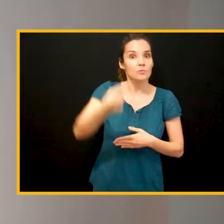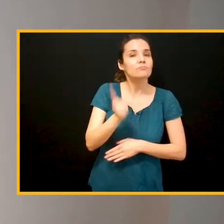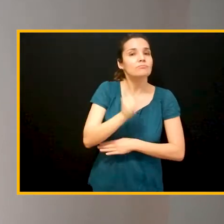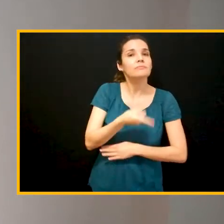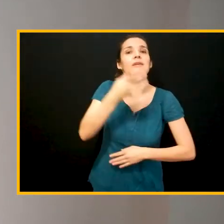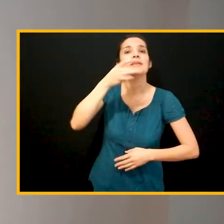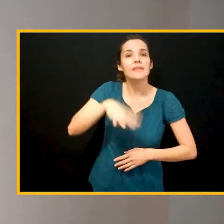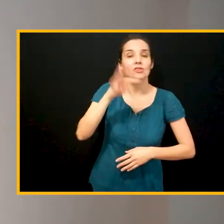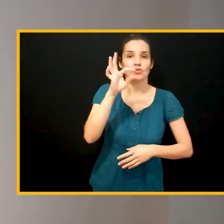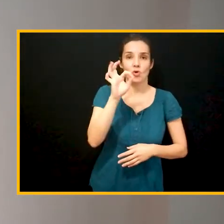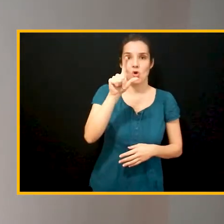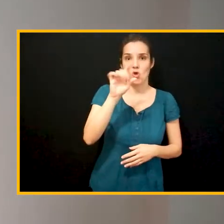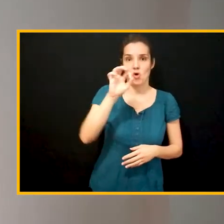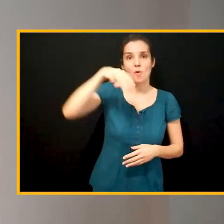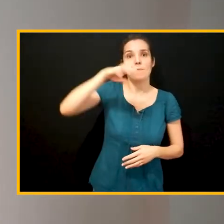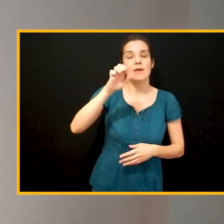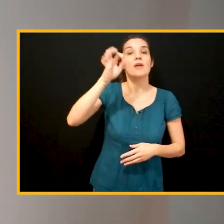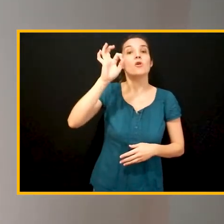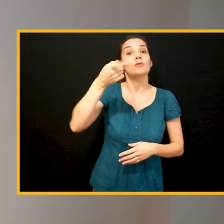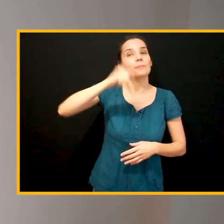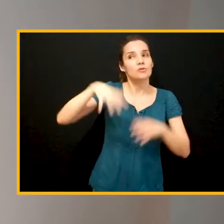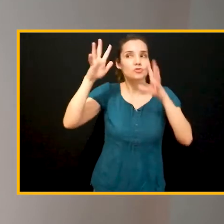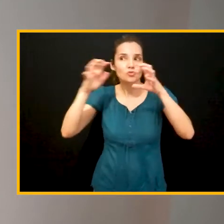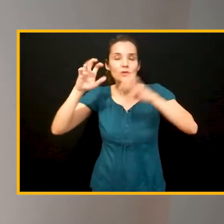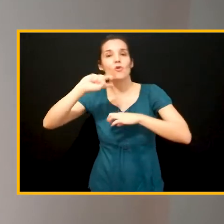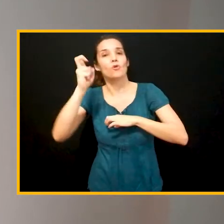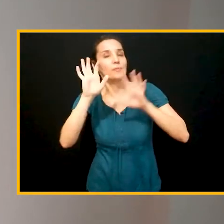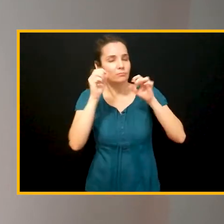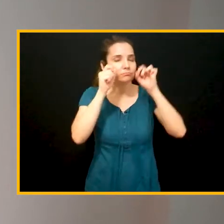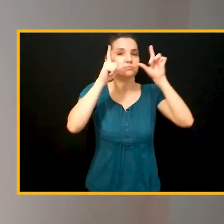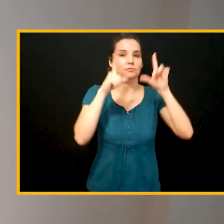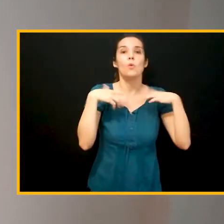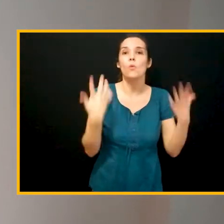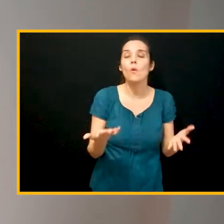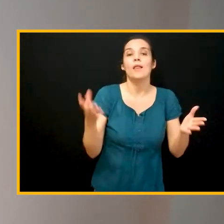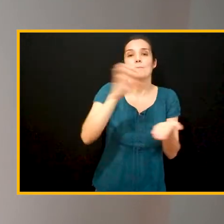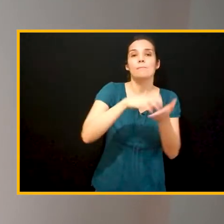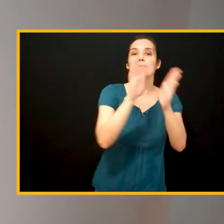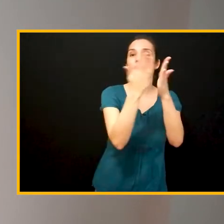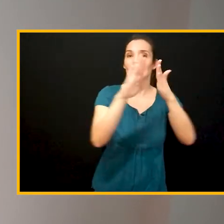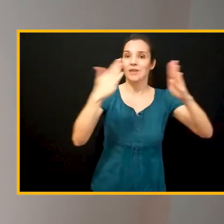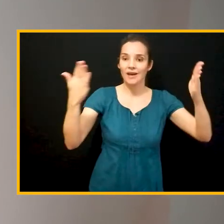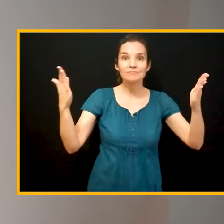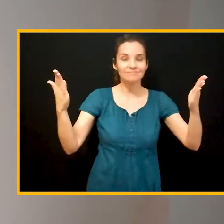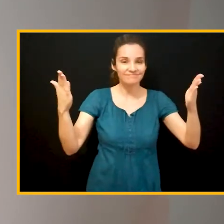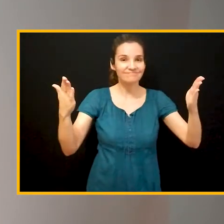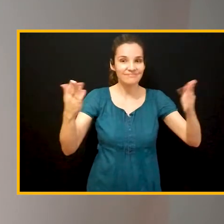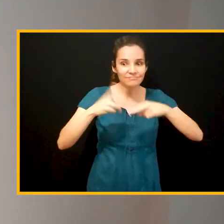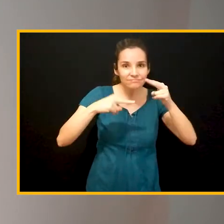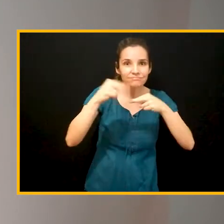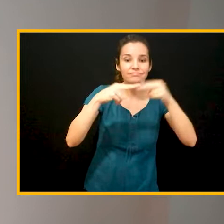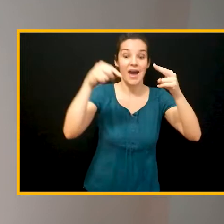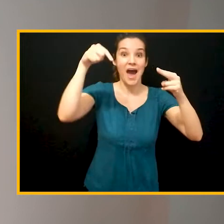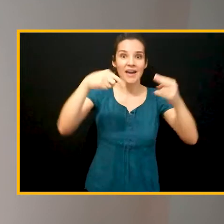sueño, aunque él lo tuvo despierto: crear una biblioteca en la que estuvieran todos los libros del